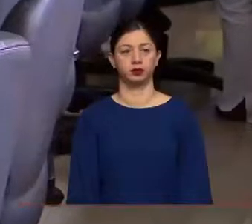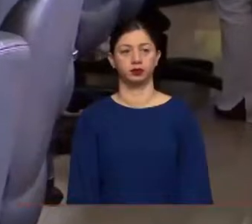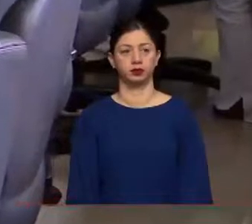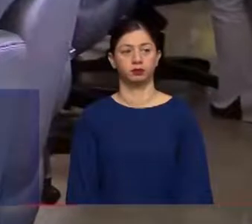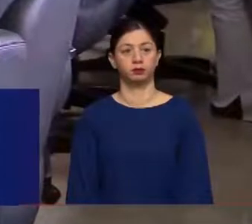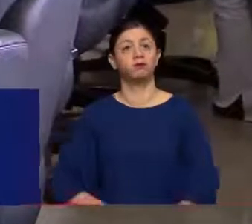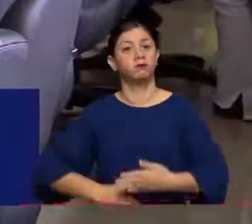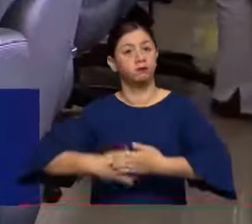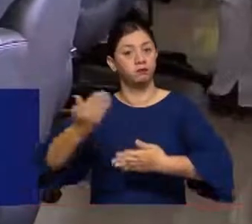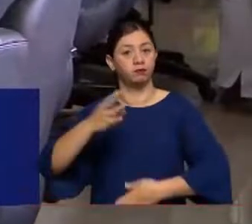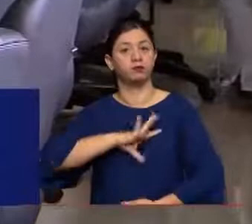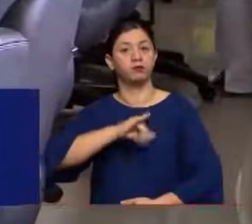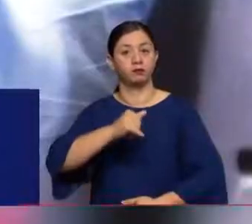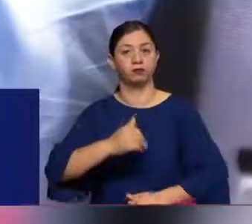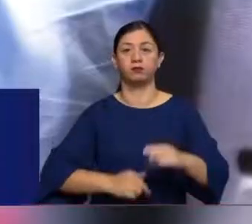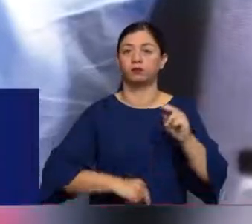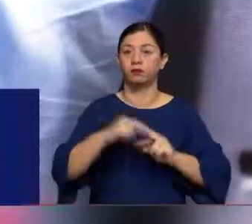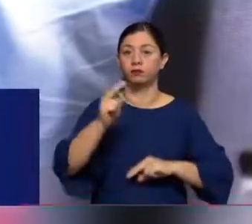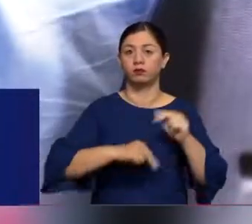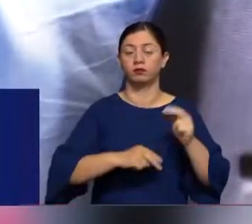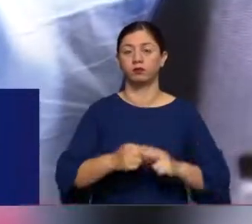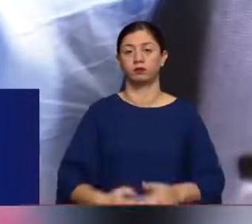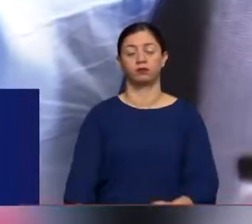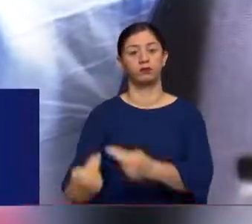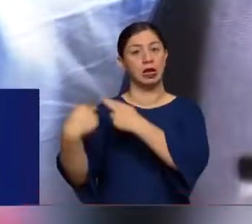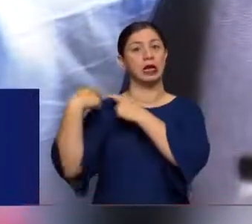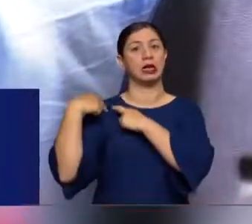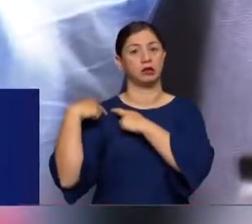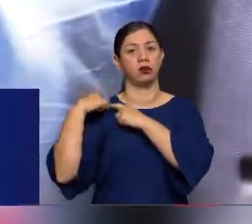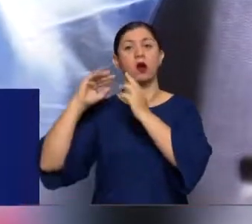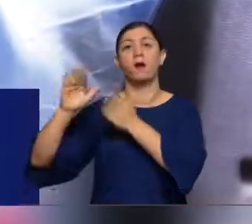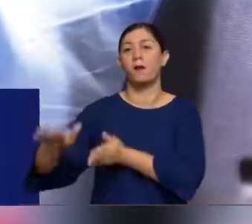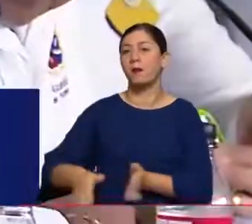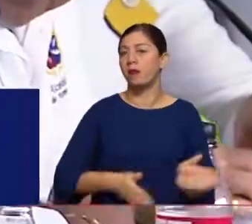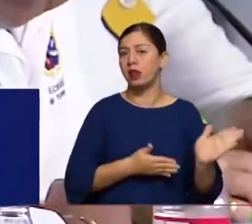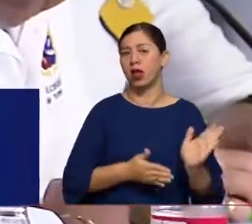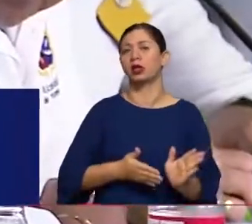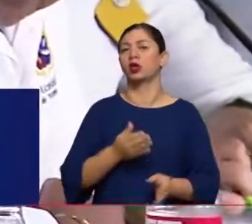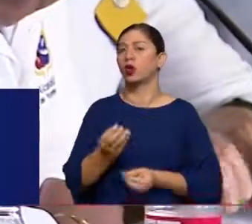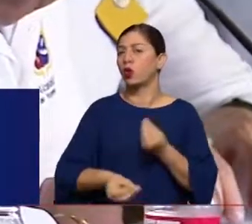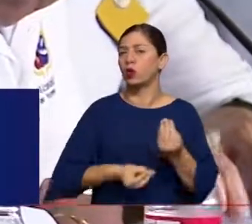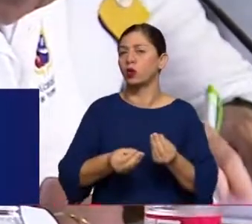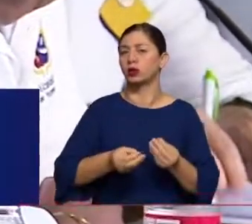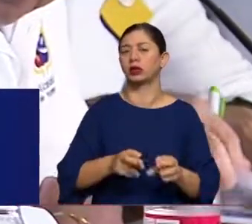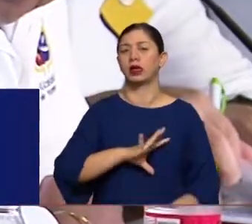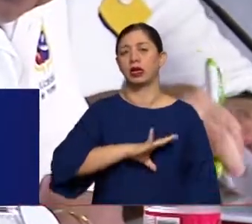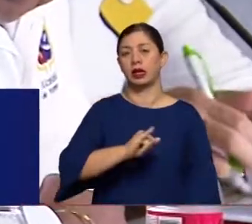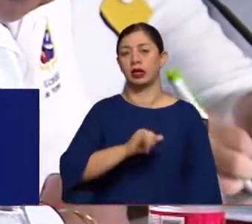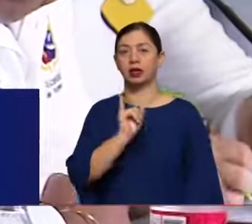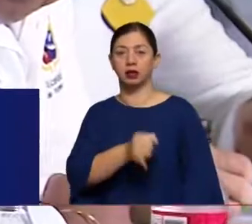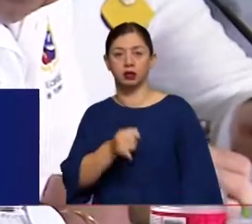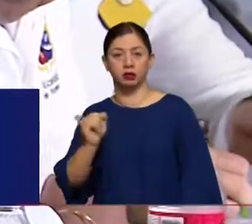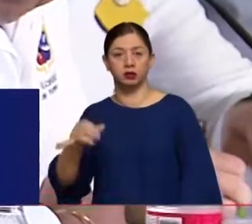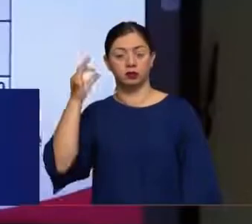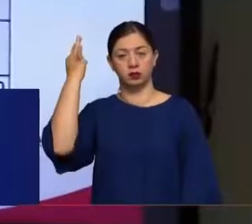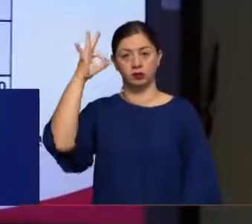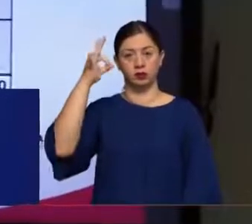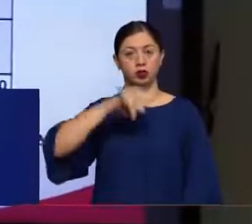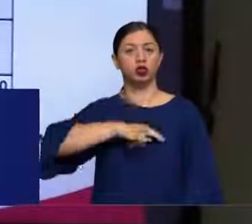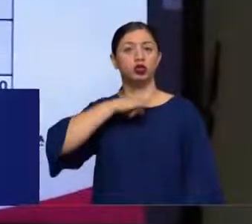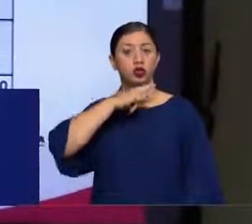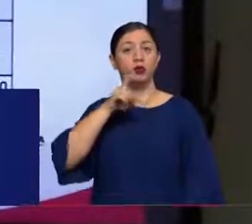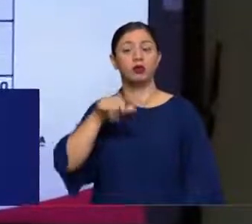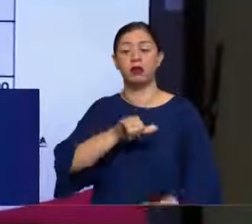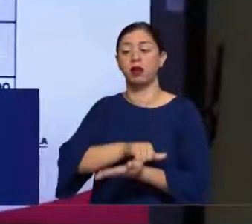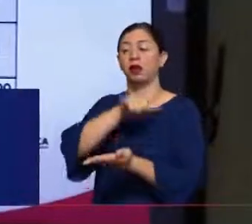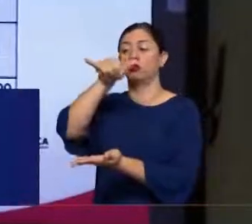inició en Cali la labor del ente responsable de planificar la movilidad a escala regional para Cali jamundí Palmira Jumbo y el